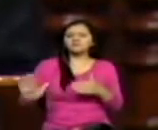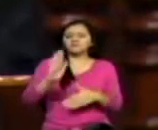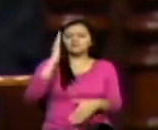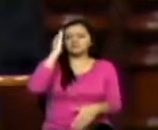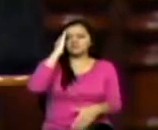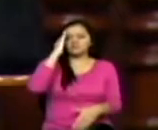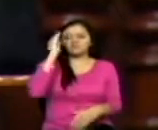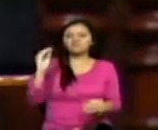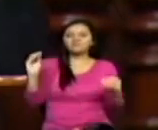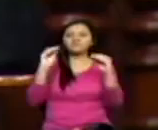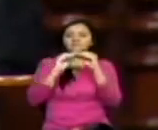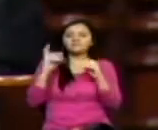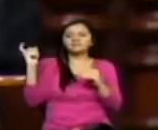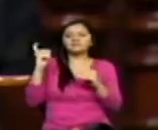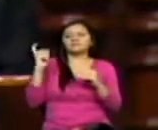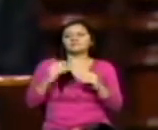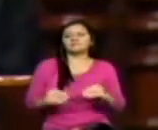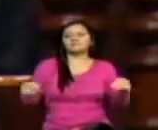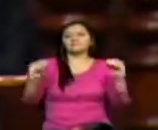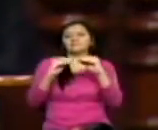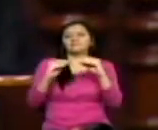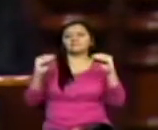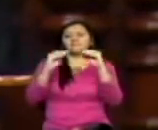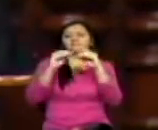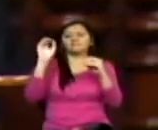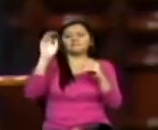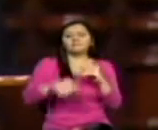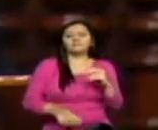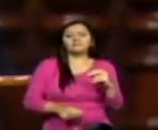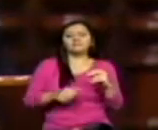Se necesita más, mucho más.